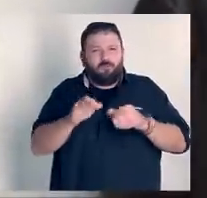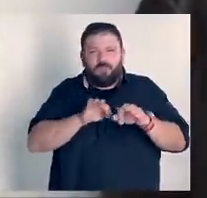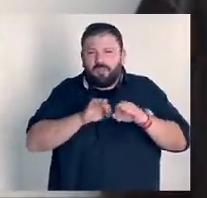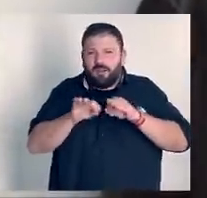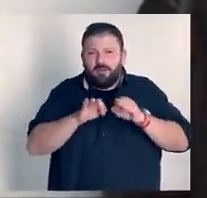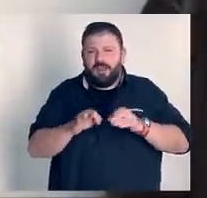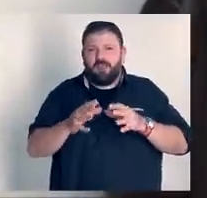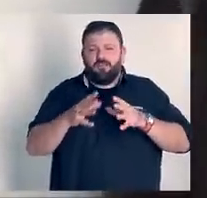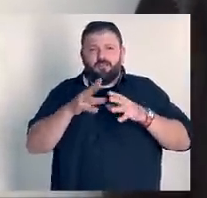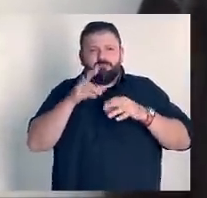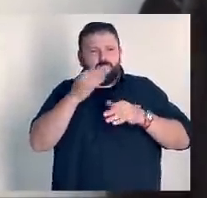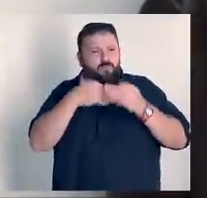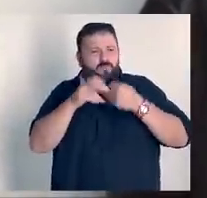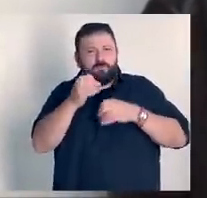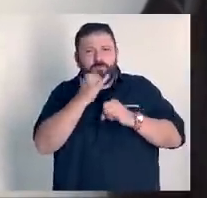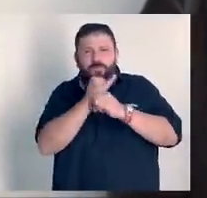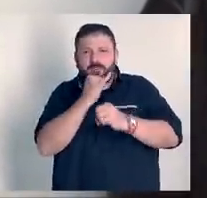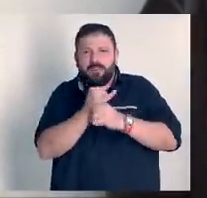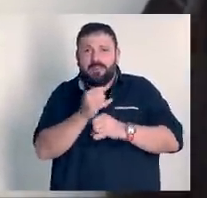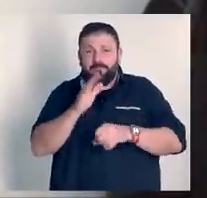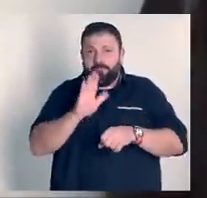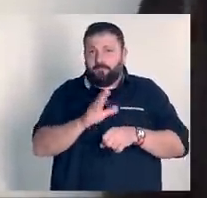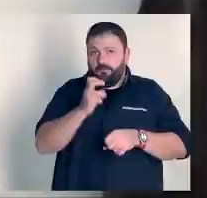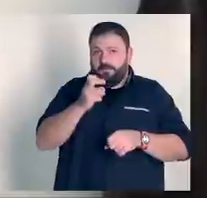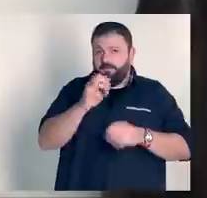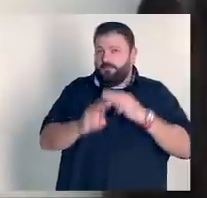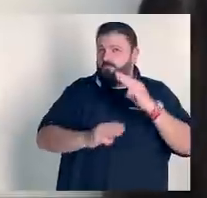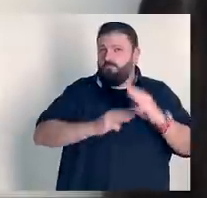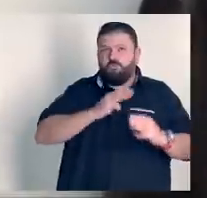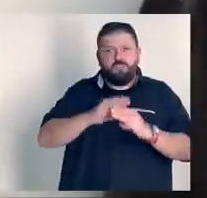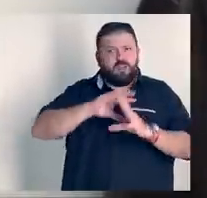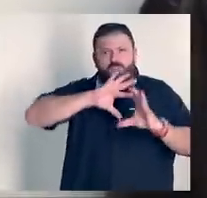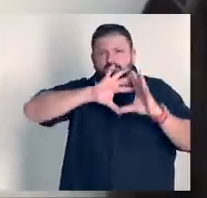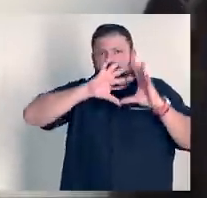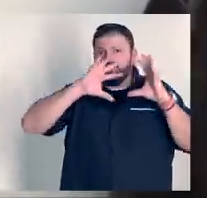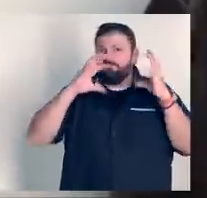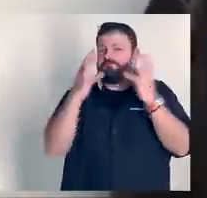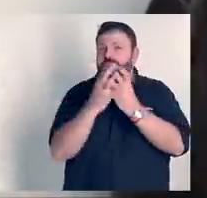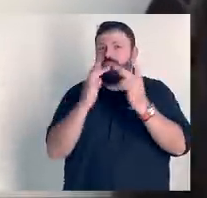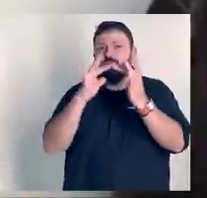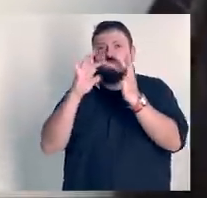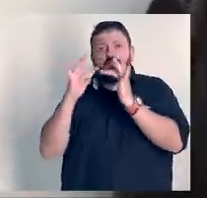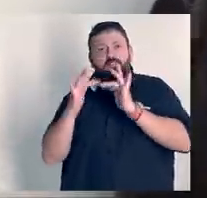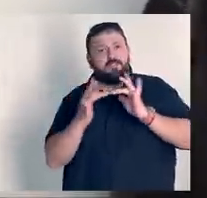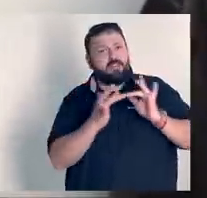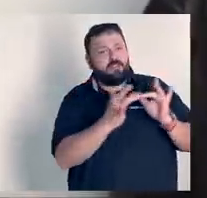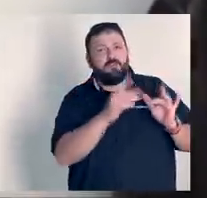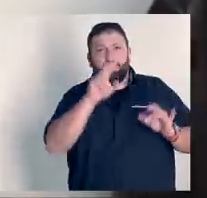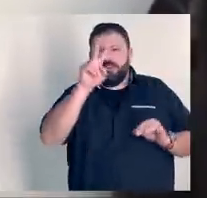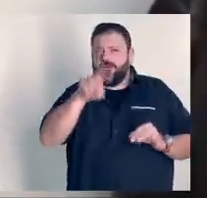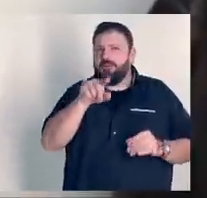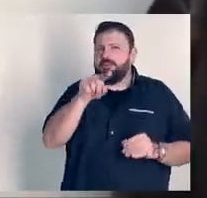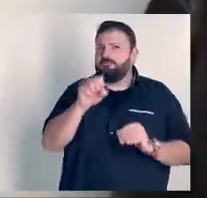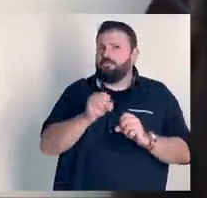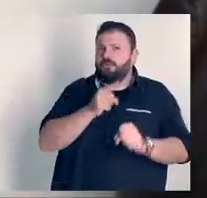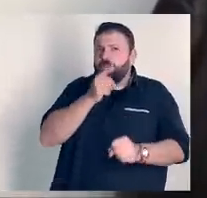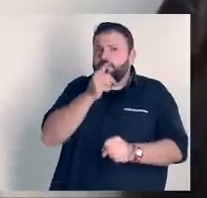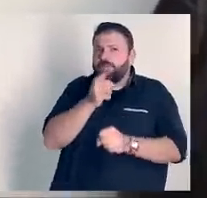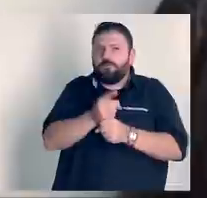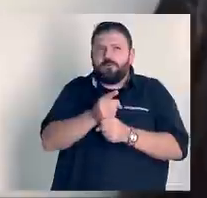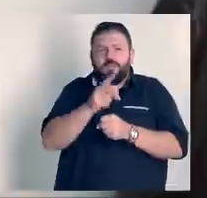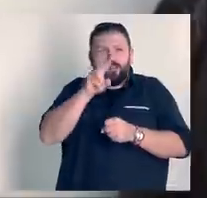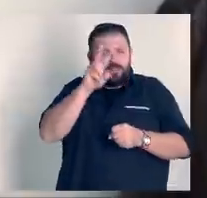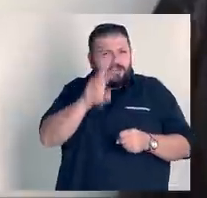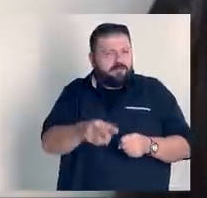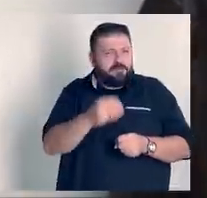manera virtual por la situación mundial en la que hemos vivido. Y bueno, esta es una oportunidad increíble para que tú puedas o